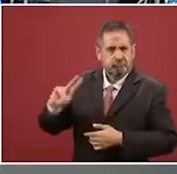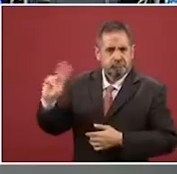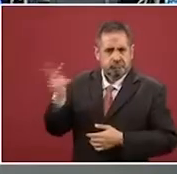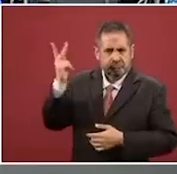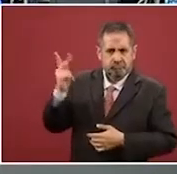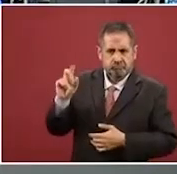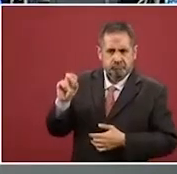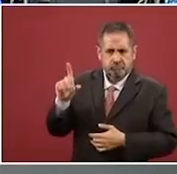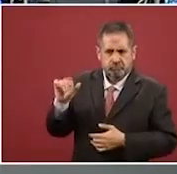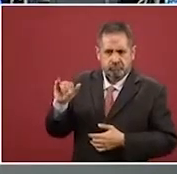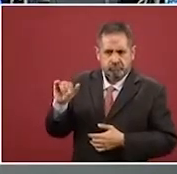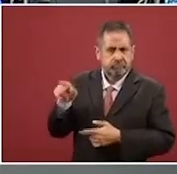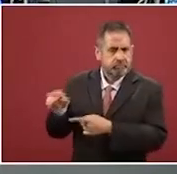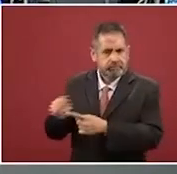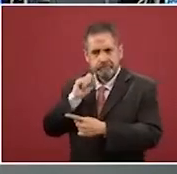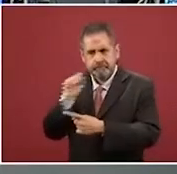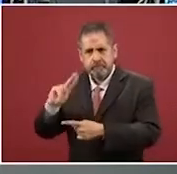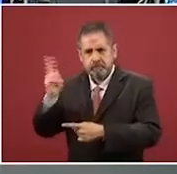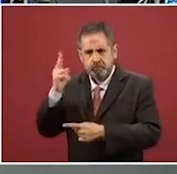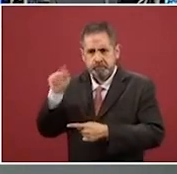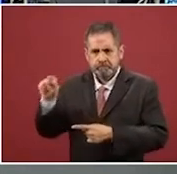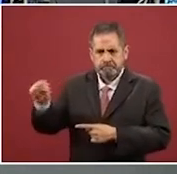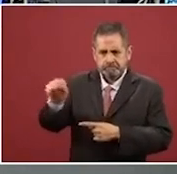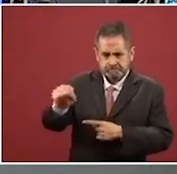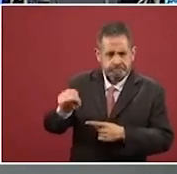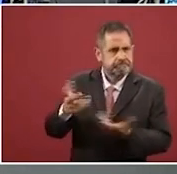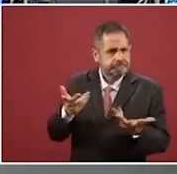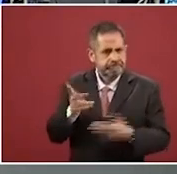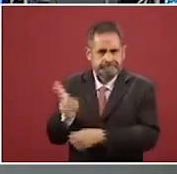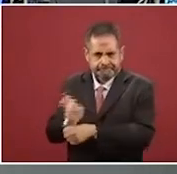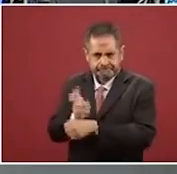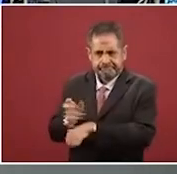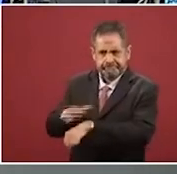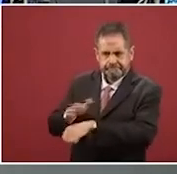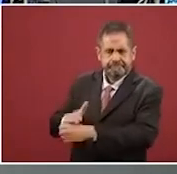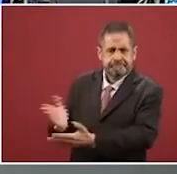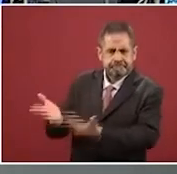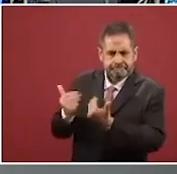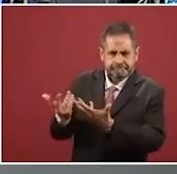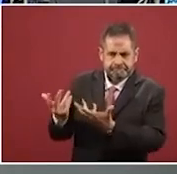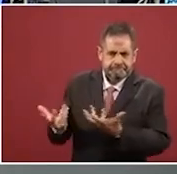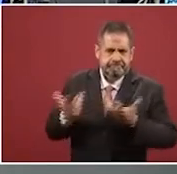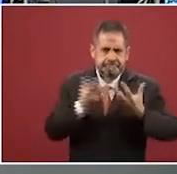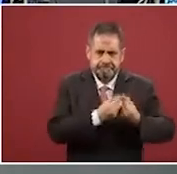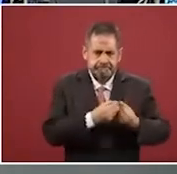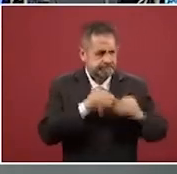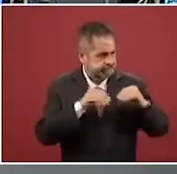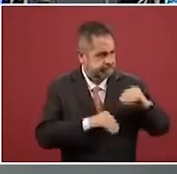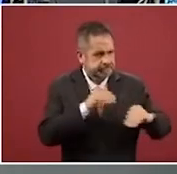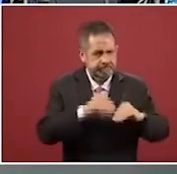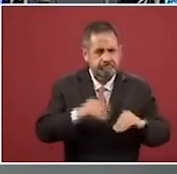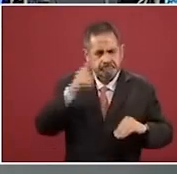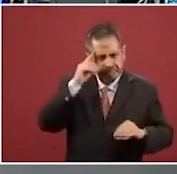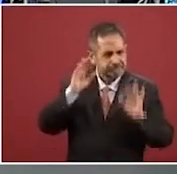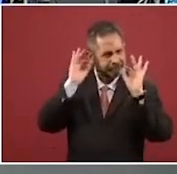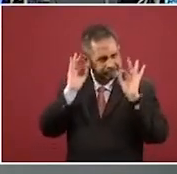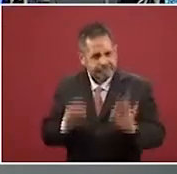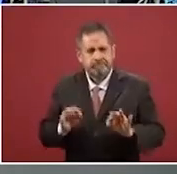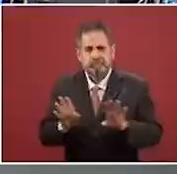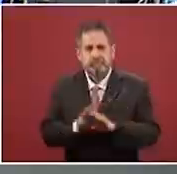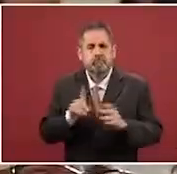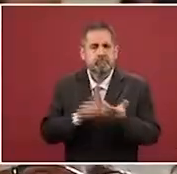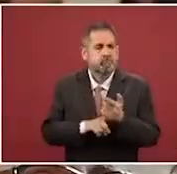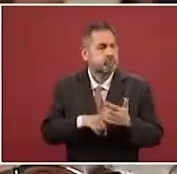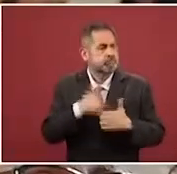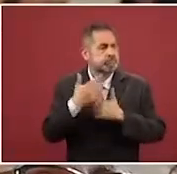Politécnico y de las universidades públicas para garantizar la independencia económica y técnica de